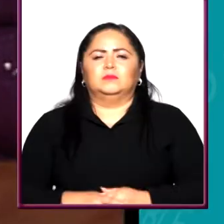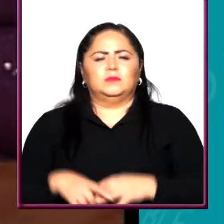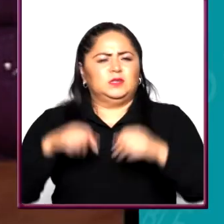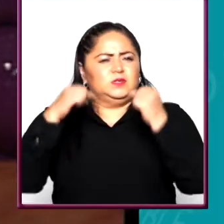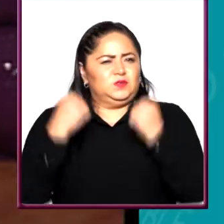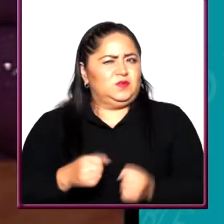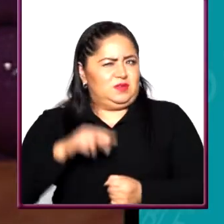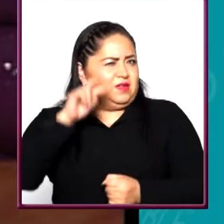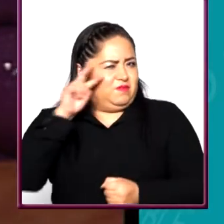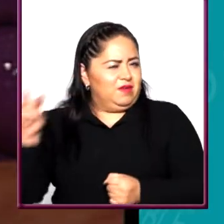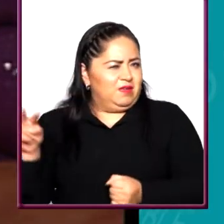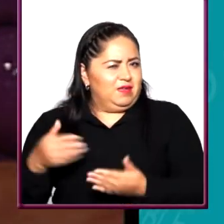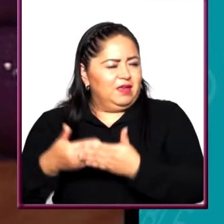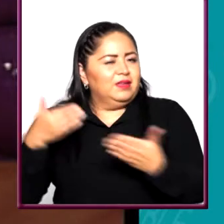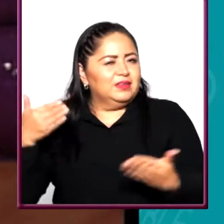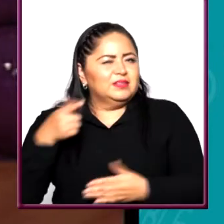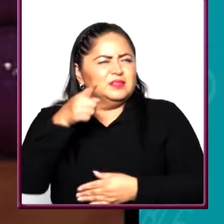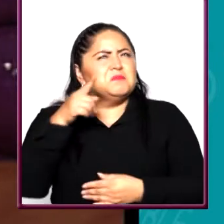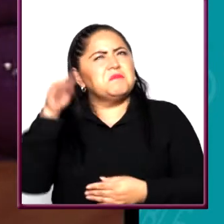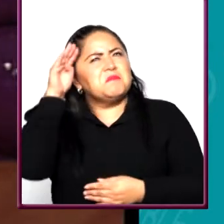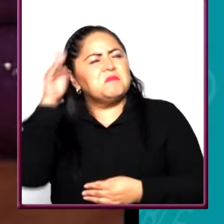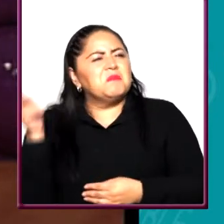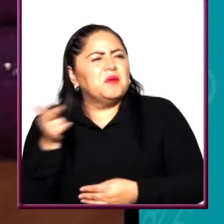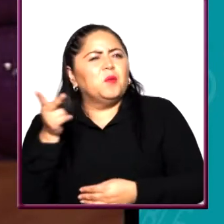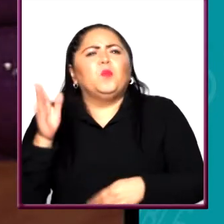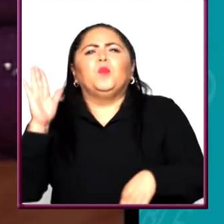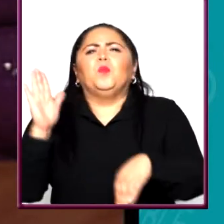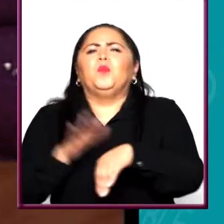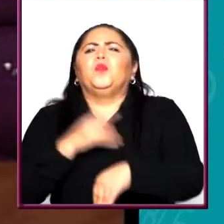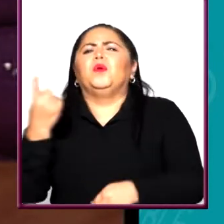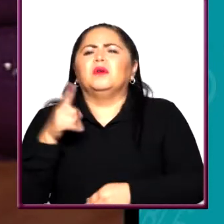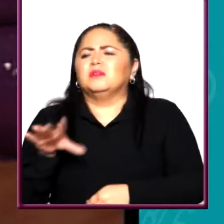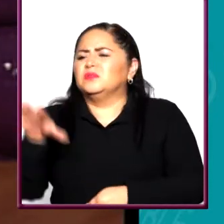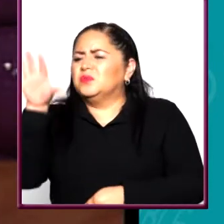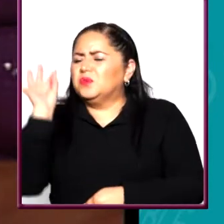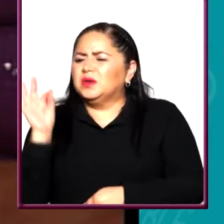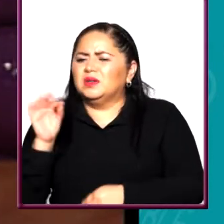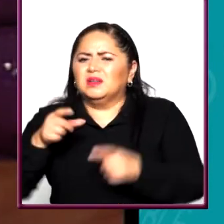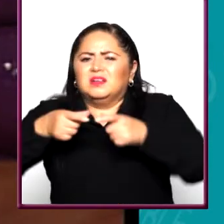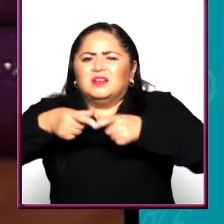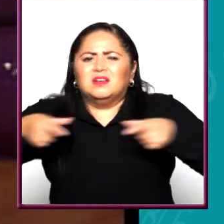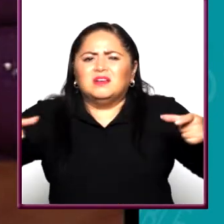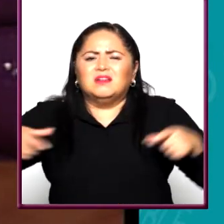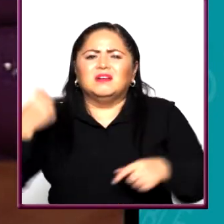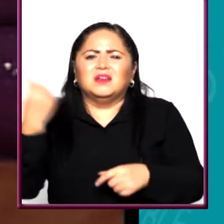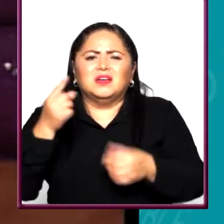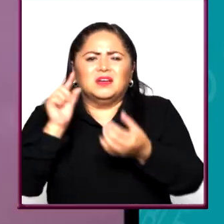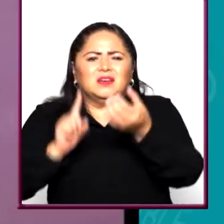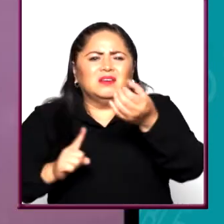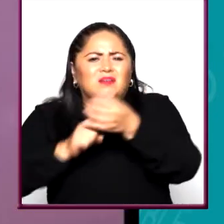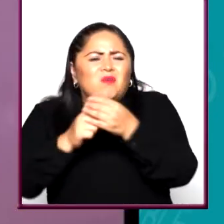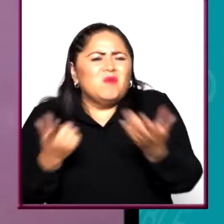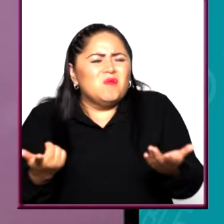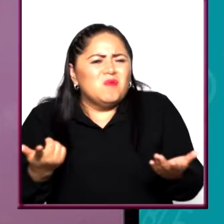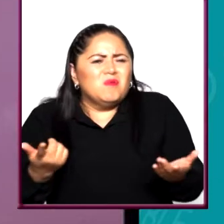Seguro después de ver lo anterior, te preguntarás, ¿por qué escogió las toallas sanitarias en lugar de los